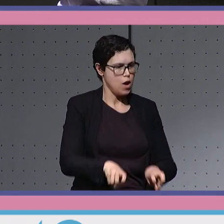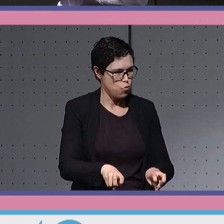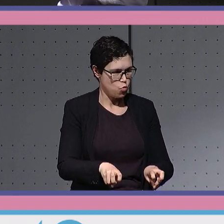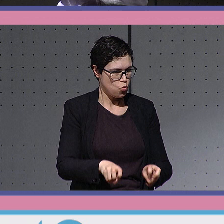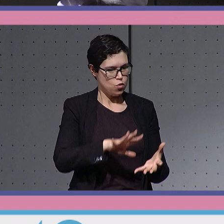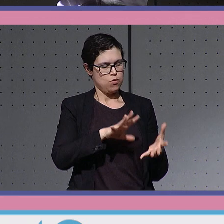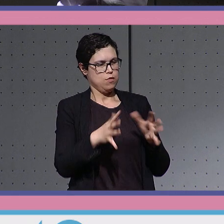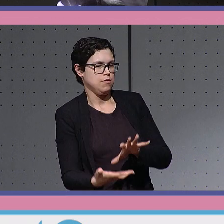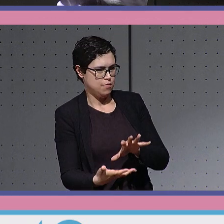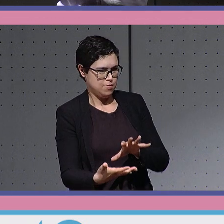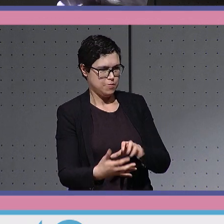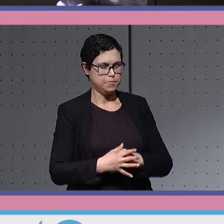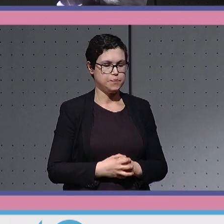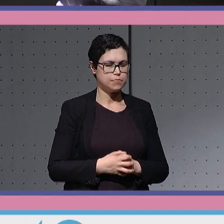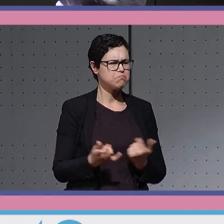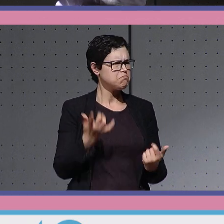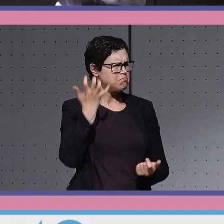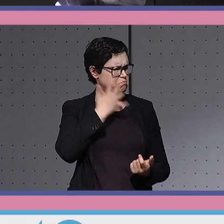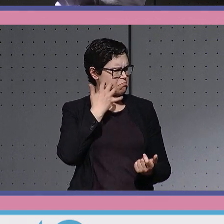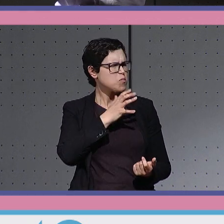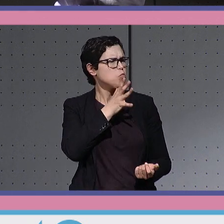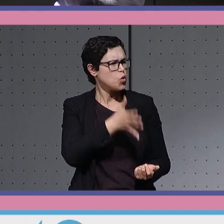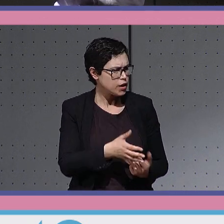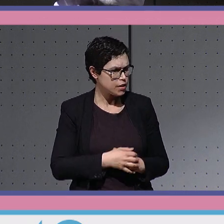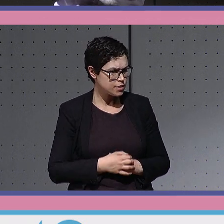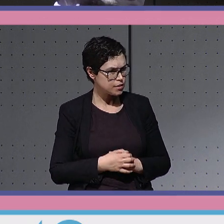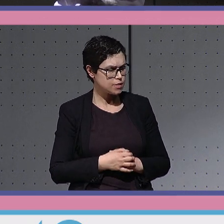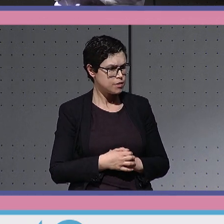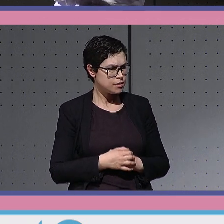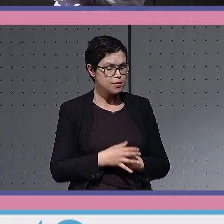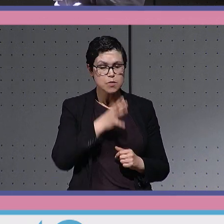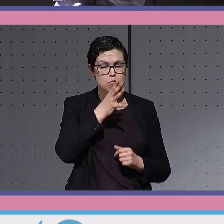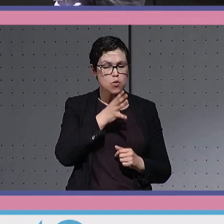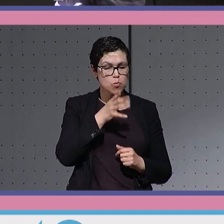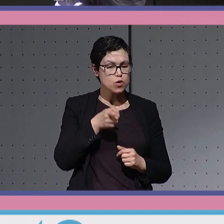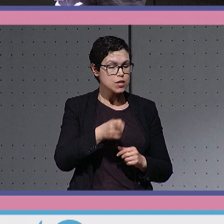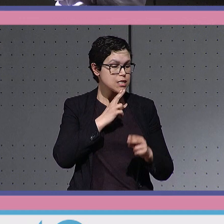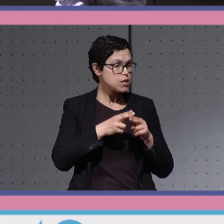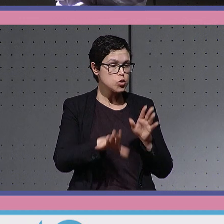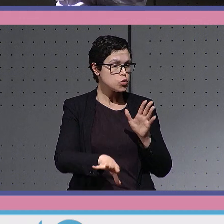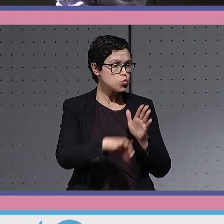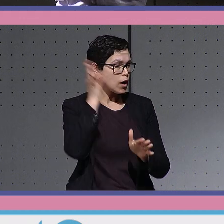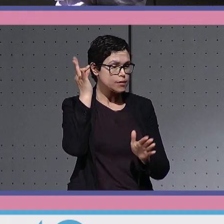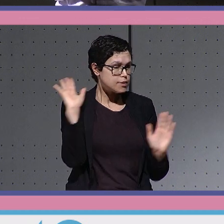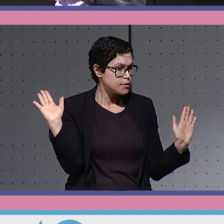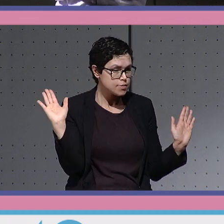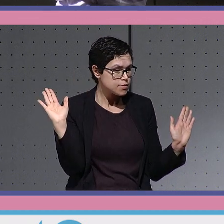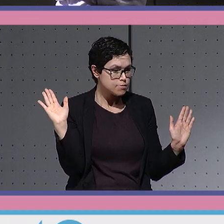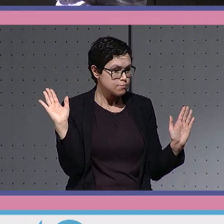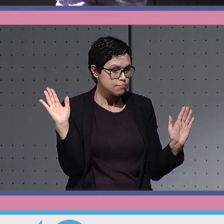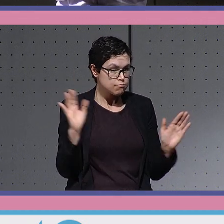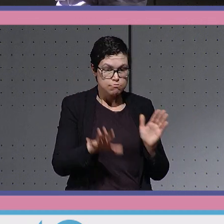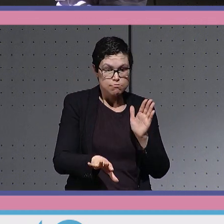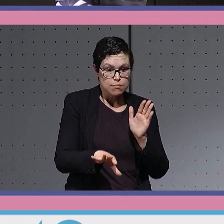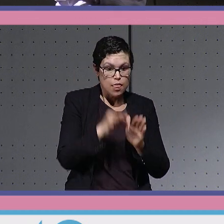raramente. ¿Eso por qué es? Eso es simplemente azar. Y es azar, y es el azar que motiva la